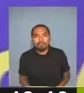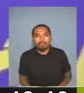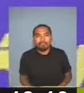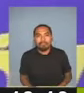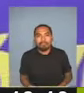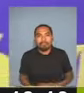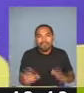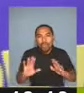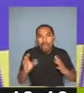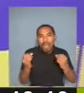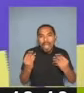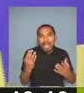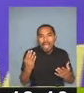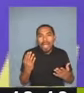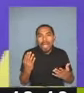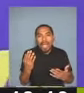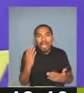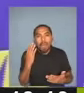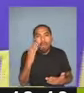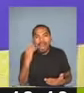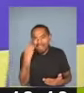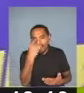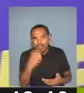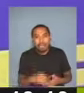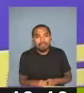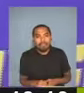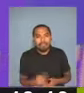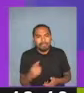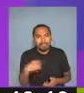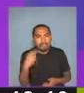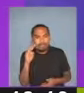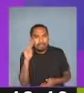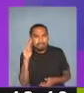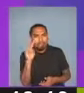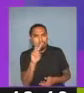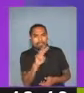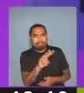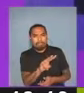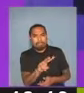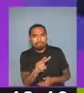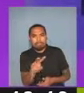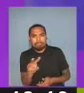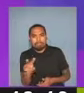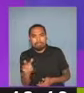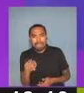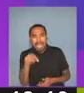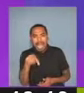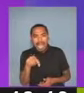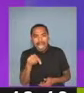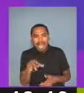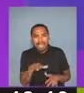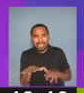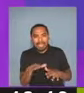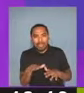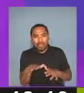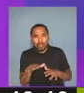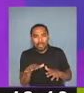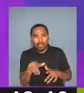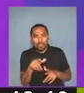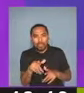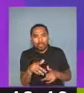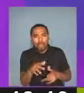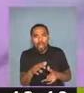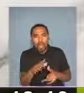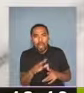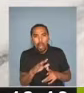Buenas tardes, Omar. Y bueno, nosotros estamos observando el panorama de acá, de la parte donde se pueden comprar y